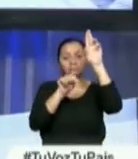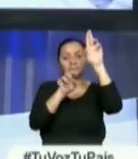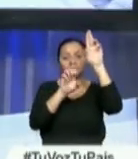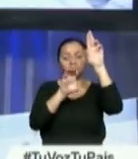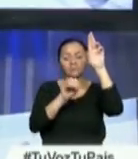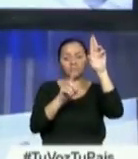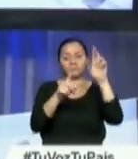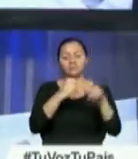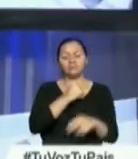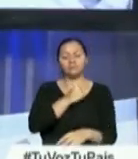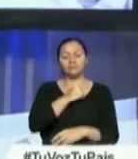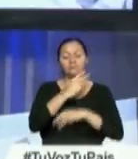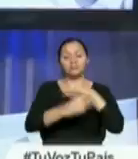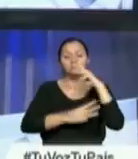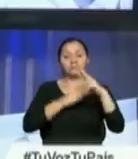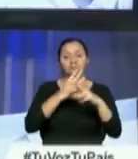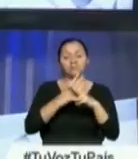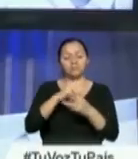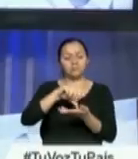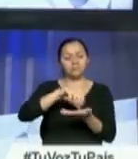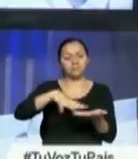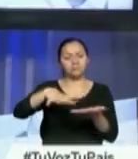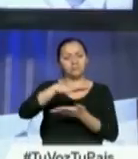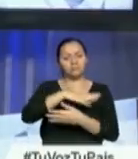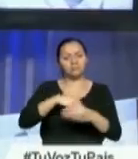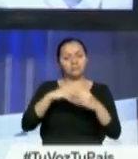de la Humanidad, la ciudad guarda años de